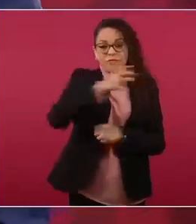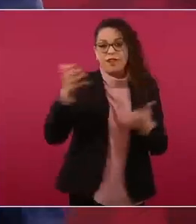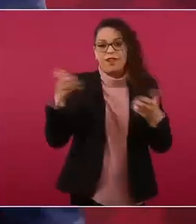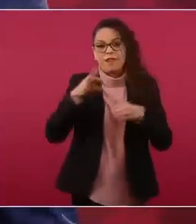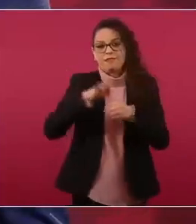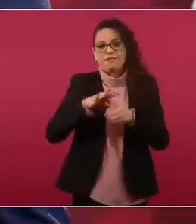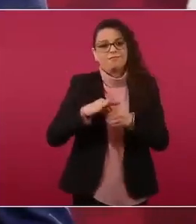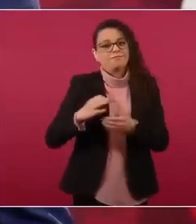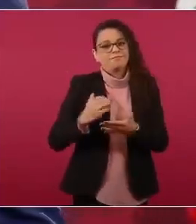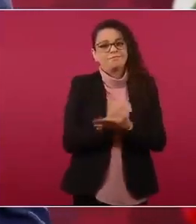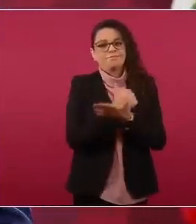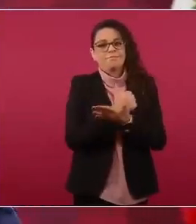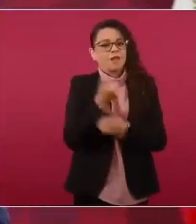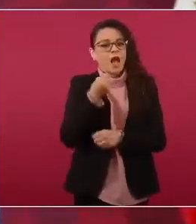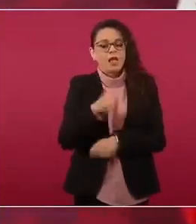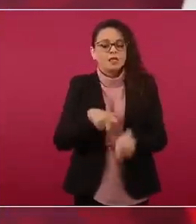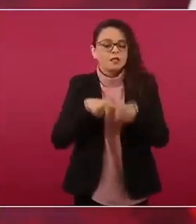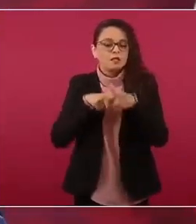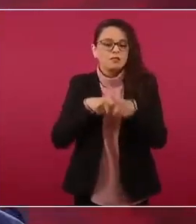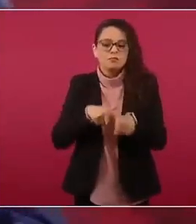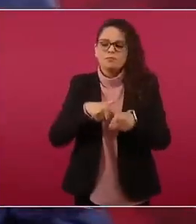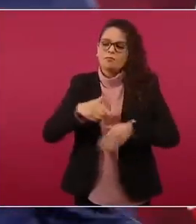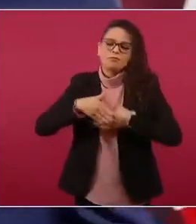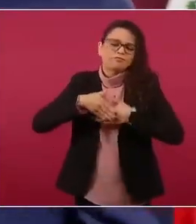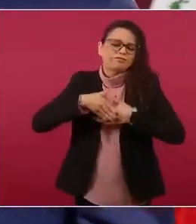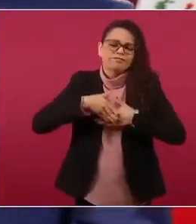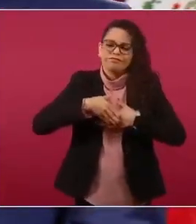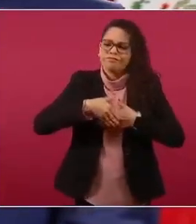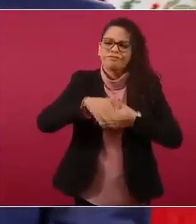adelante. Entonces,